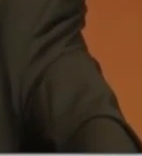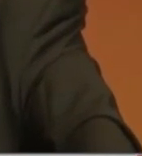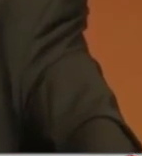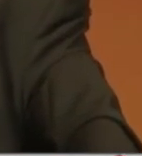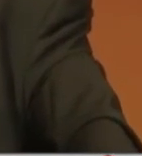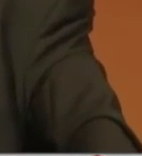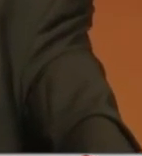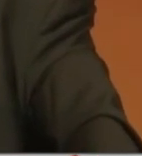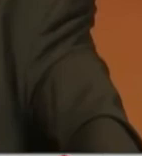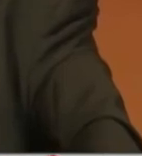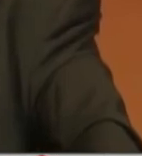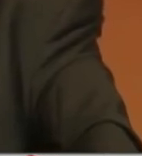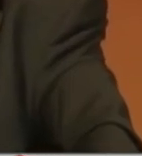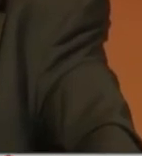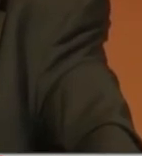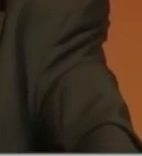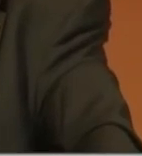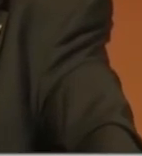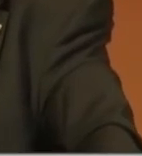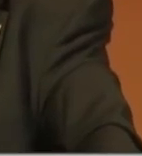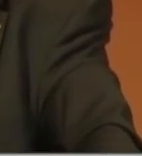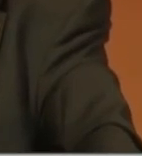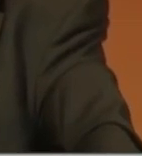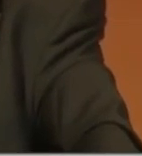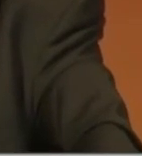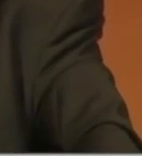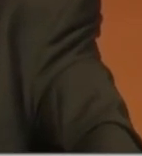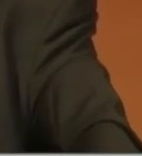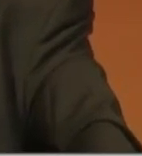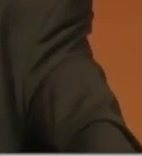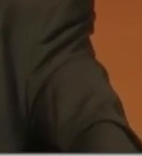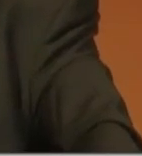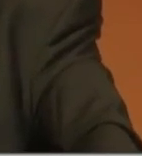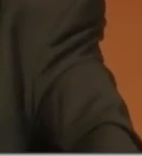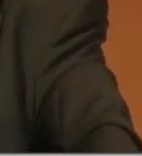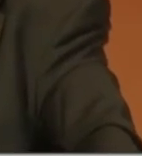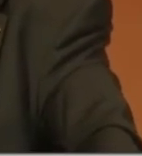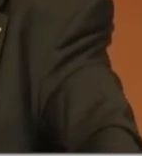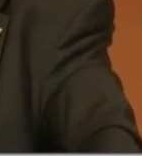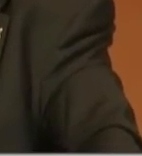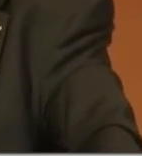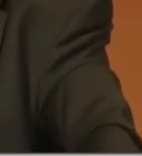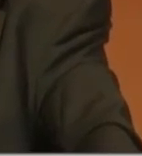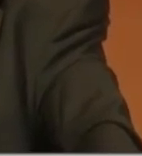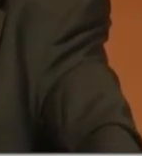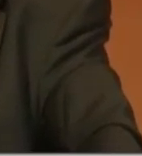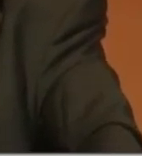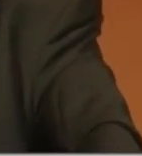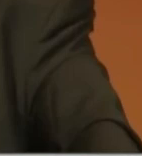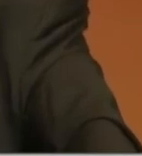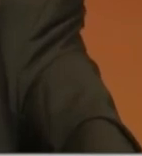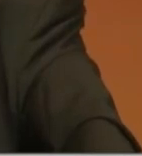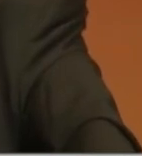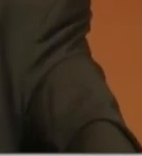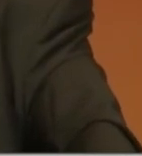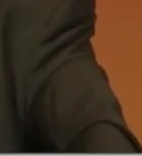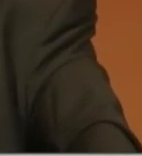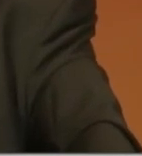también creo que son necesarios los maestros, los que acerquen la filosofía de los grandes pensadores a la gente